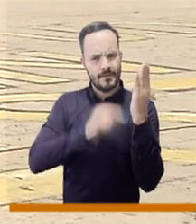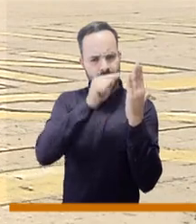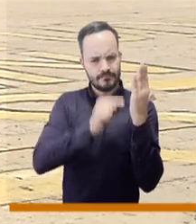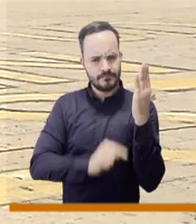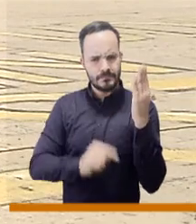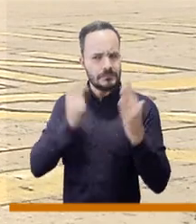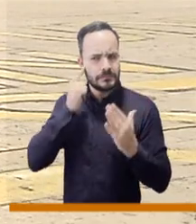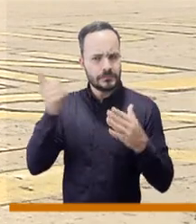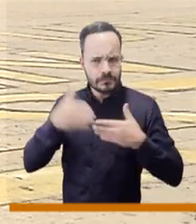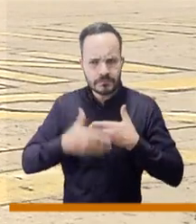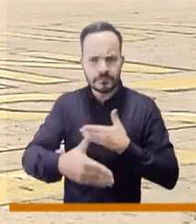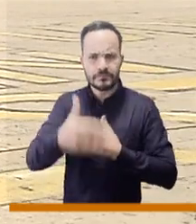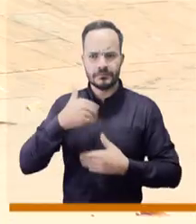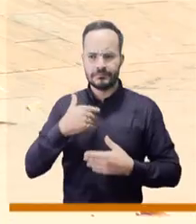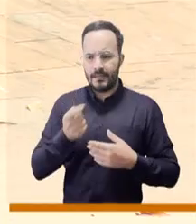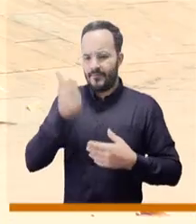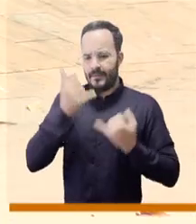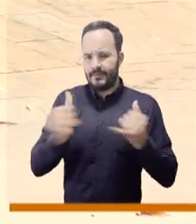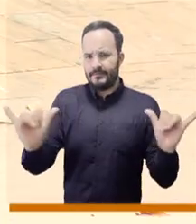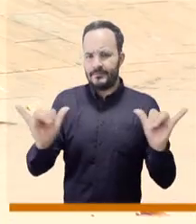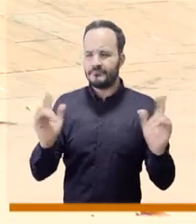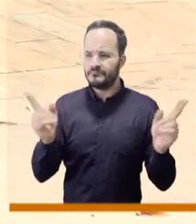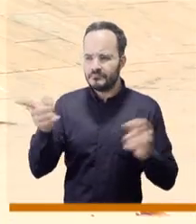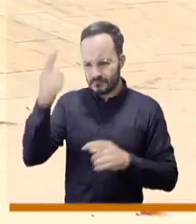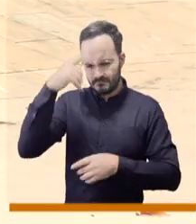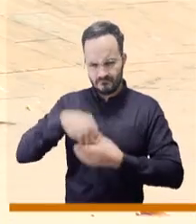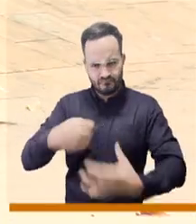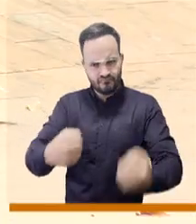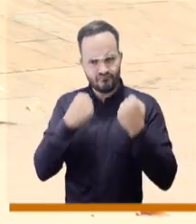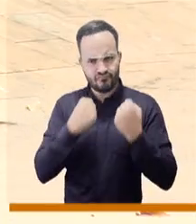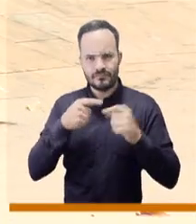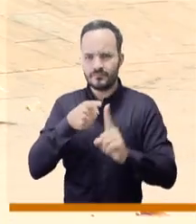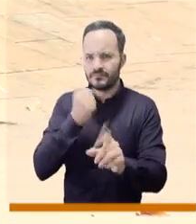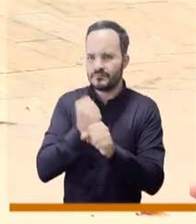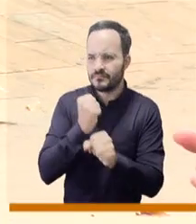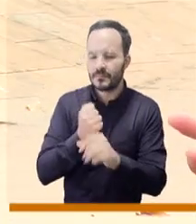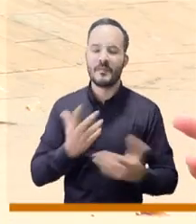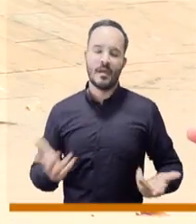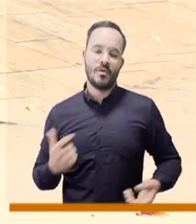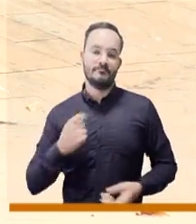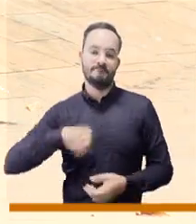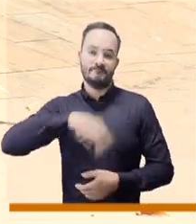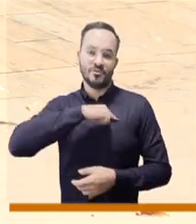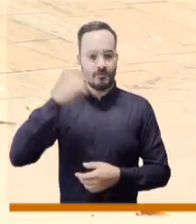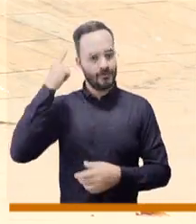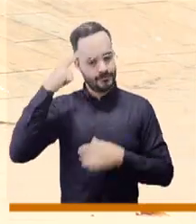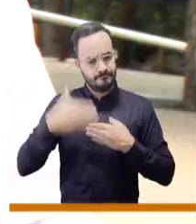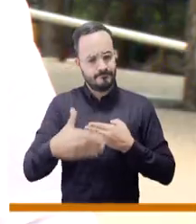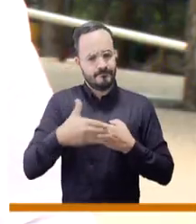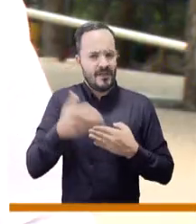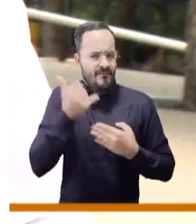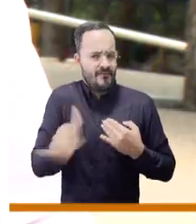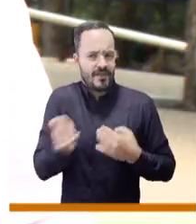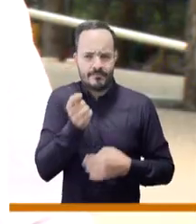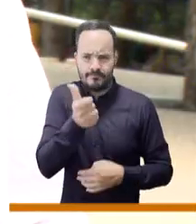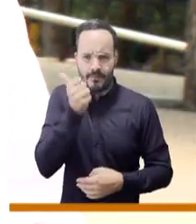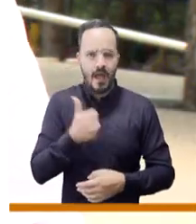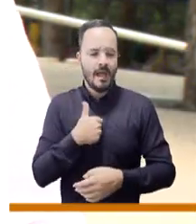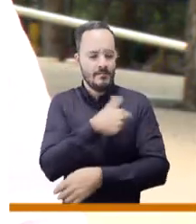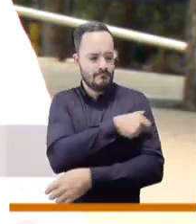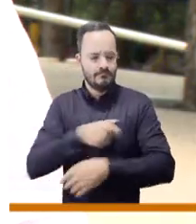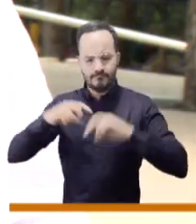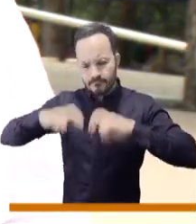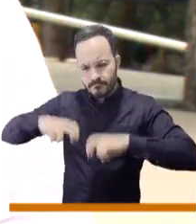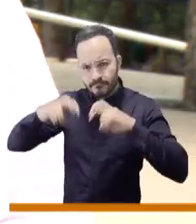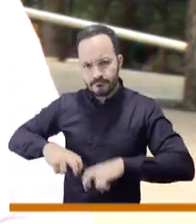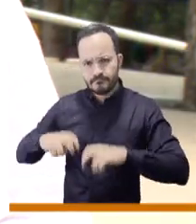trabajar en este tiempo que nos queda de administración? En estos 5 meses nosotros vamos a seguir con comisiones accidentales que tengan que